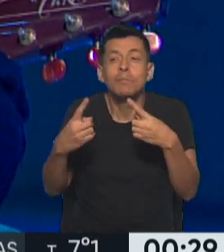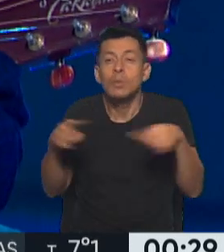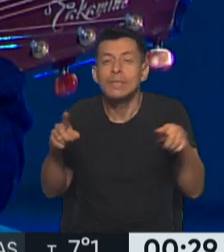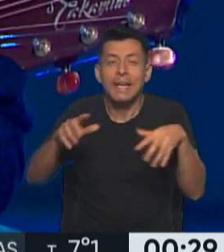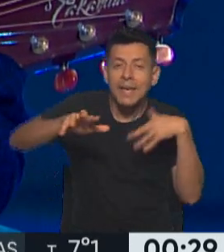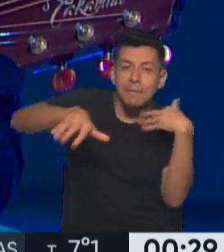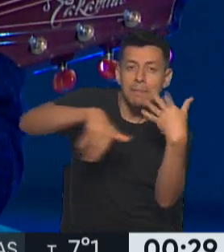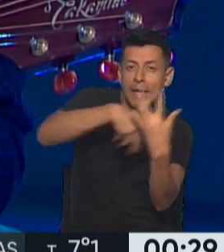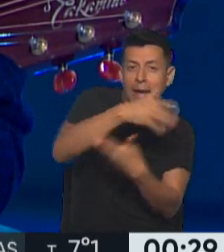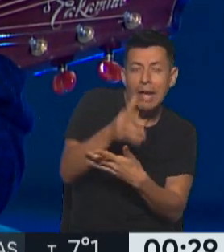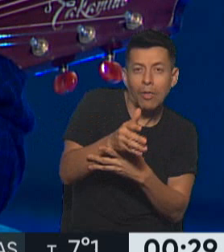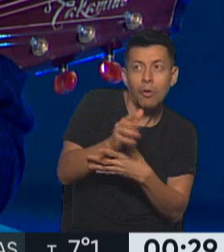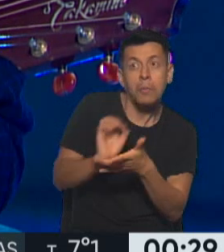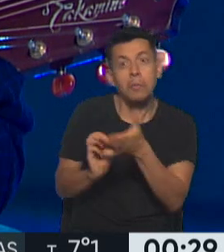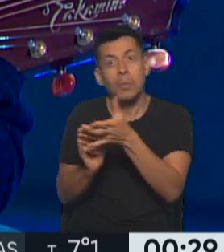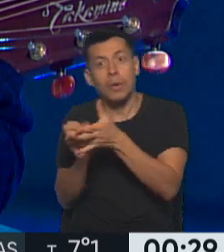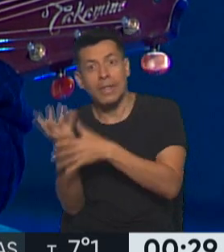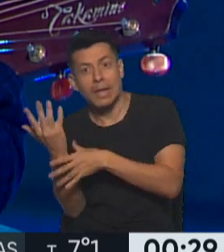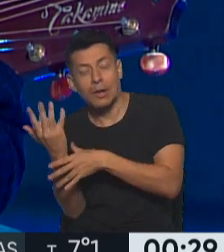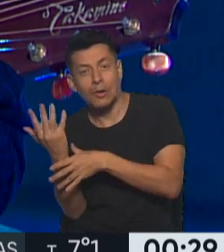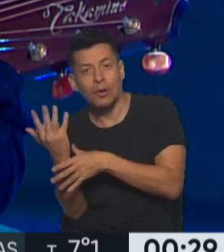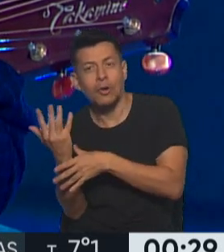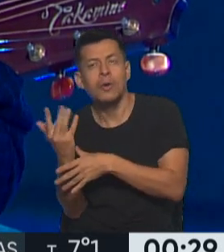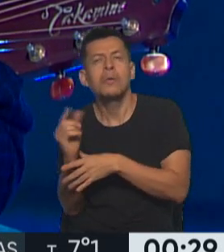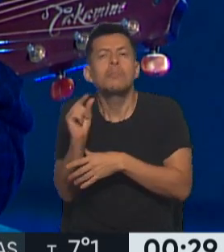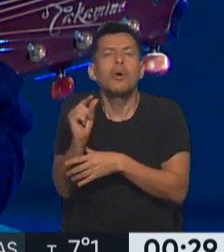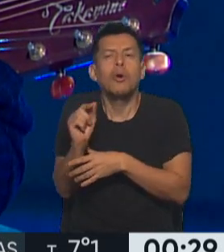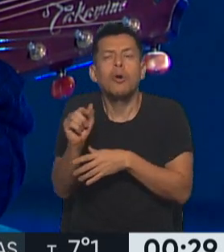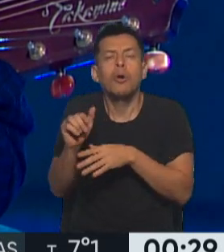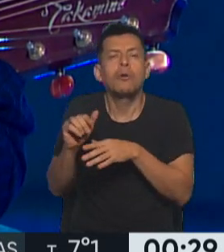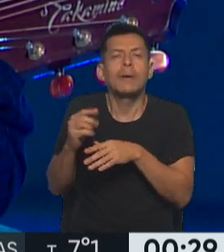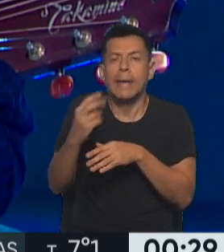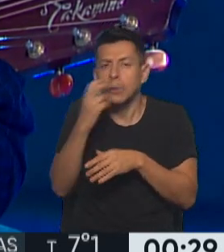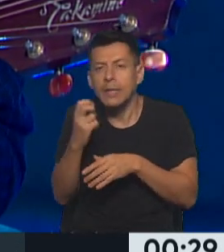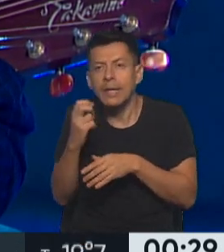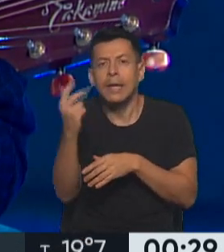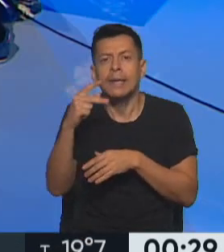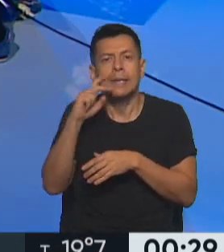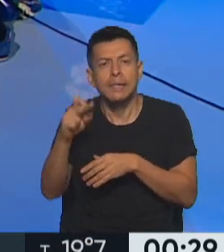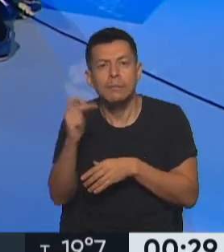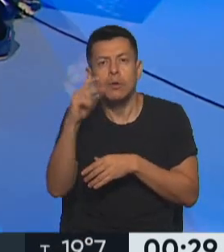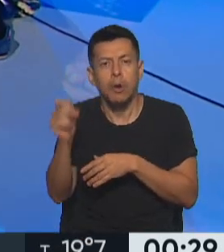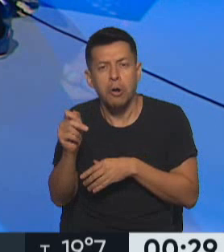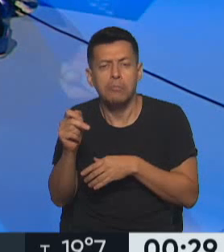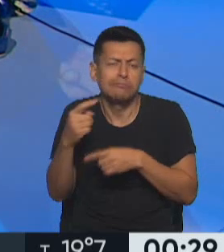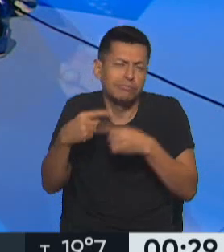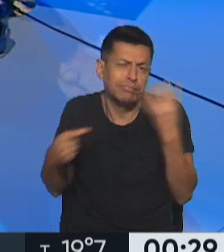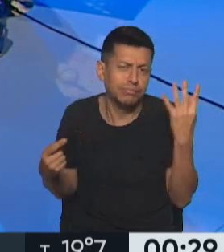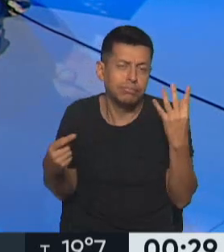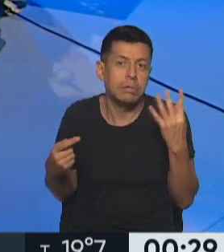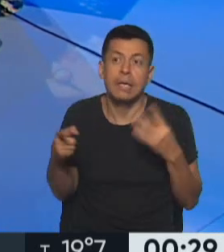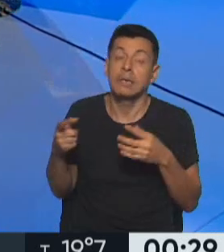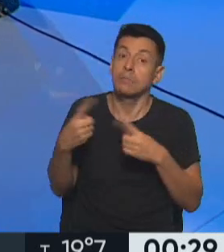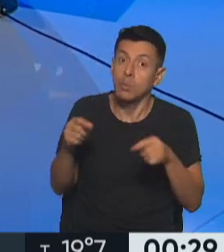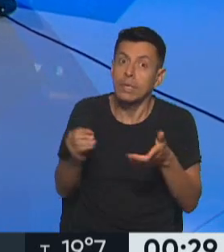entre algo muy contemporáneo que tiene un poquitito del electrónico, del hip hop. Ahora, Lauti, qué prolífico que es, no sí, para.